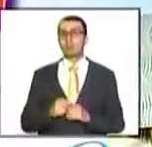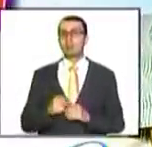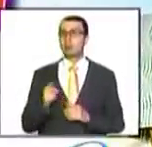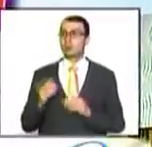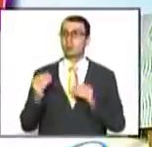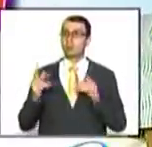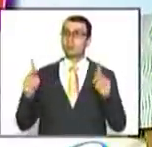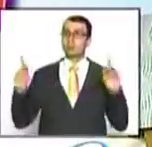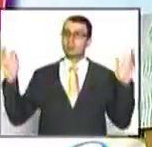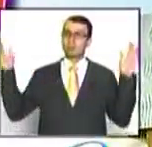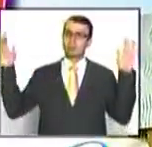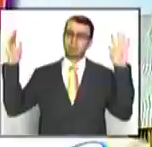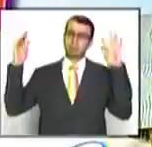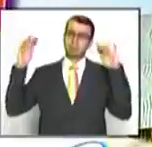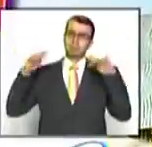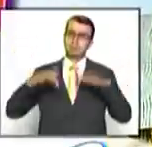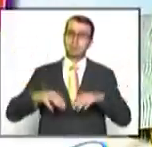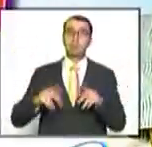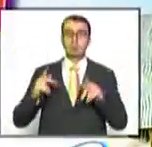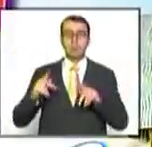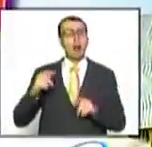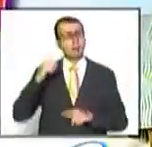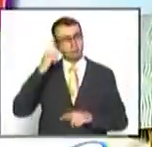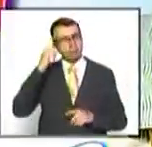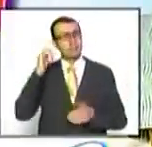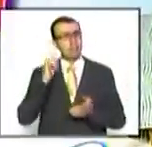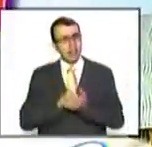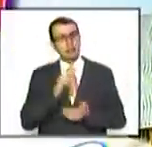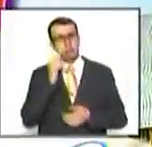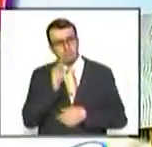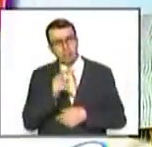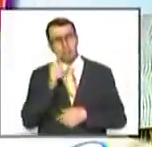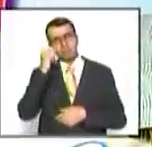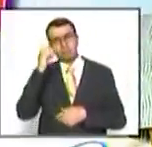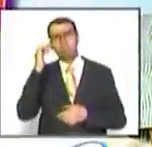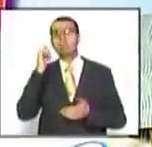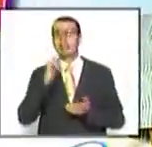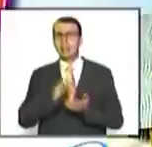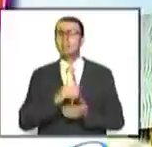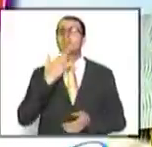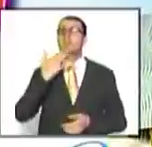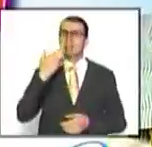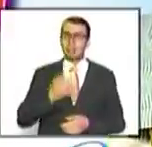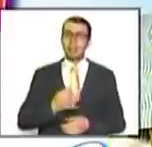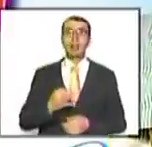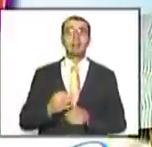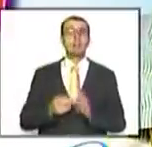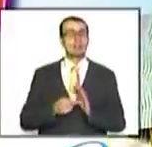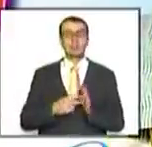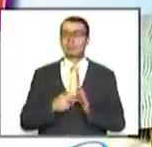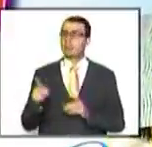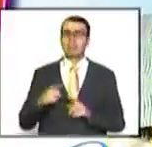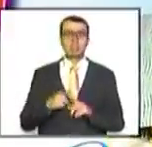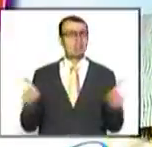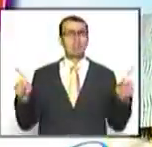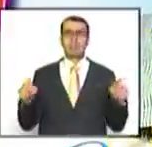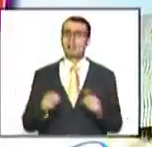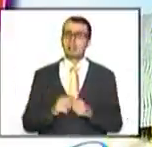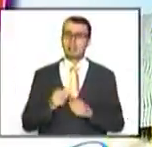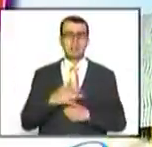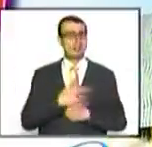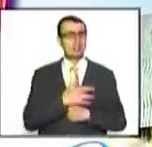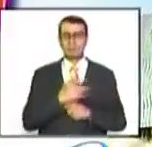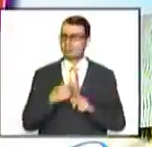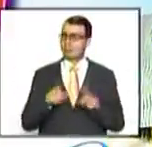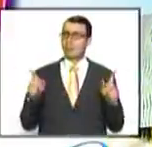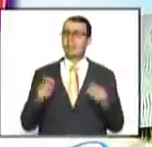auditorios, la gente se convence de lo que está viendo porque son diferentes modalidades de tratar